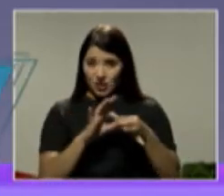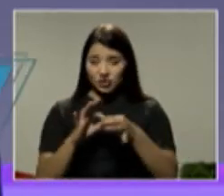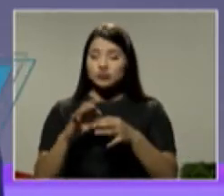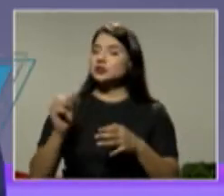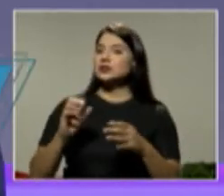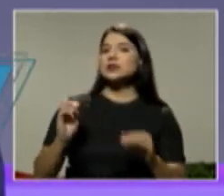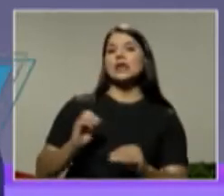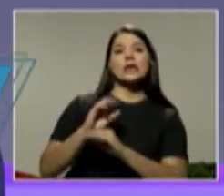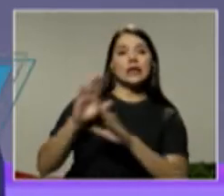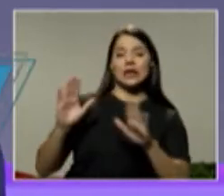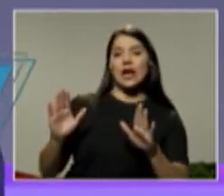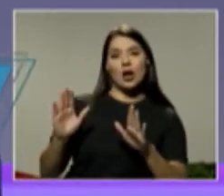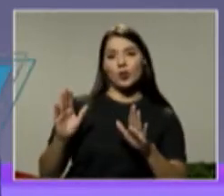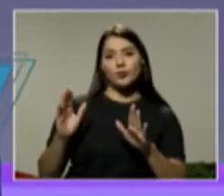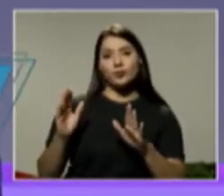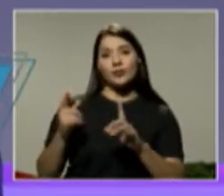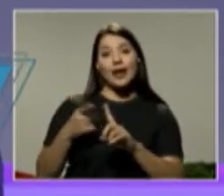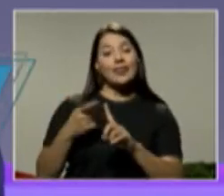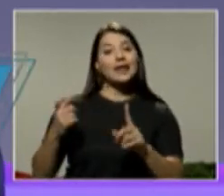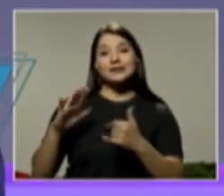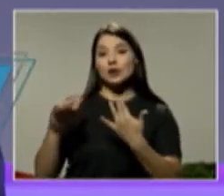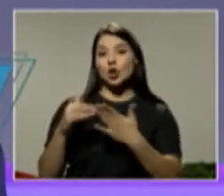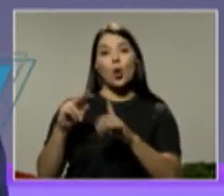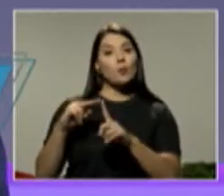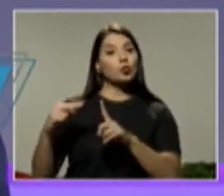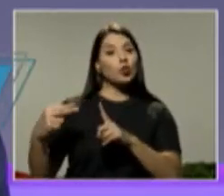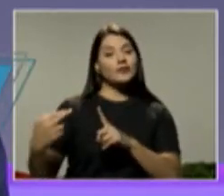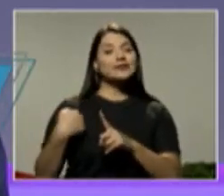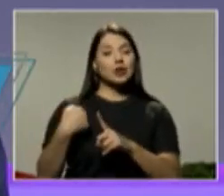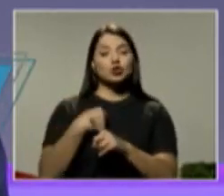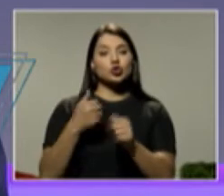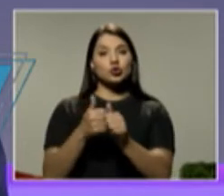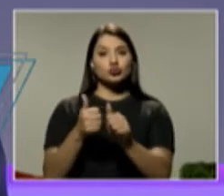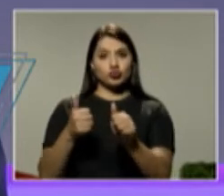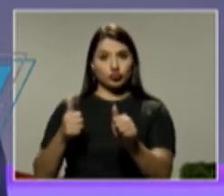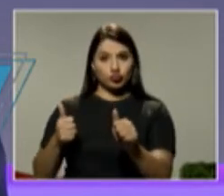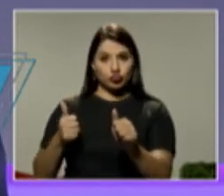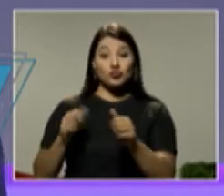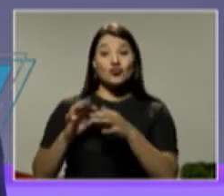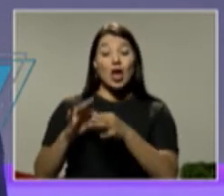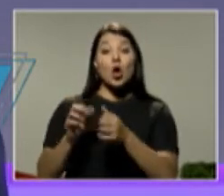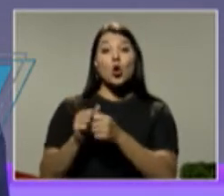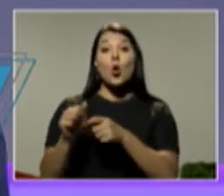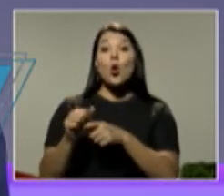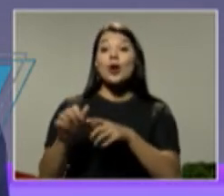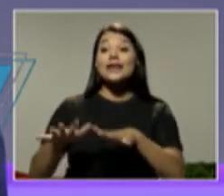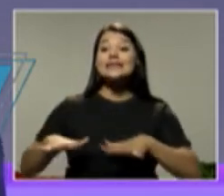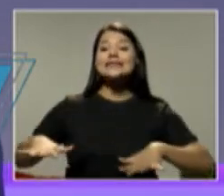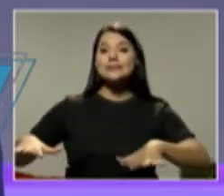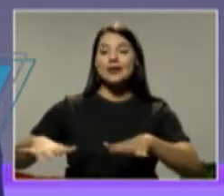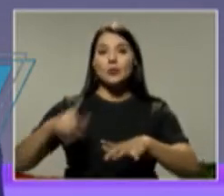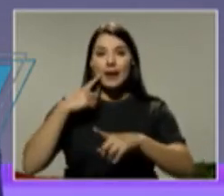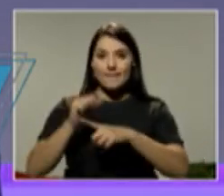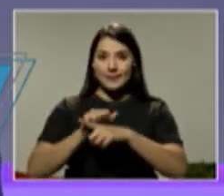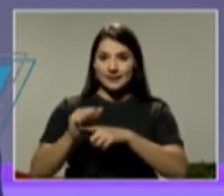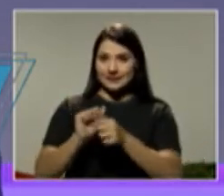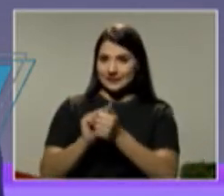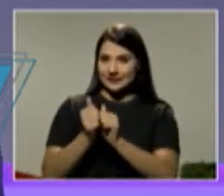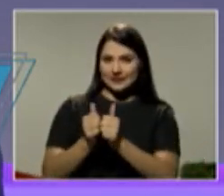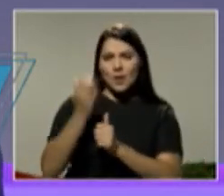los niveles hay una gran deficiencia en infraestructura. Y creo que empezando porque no existe un